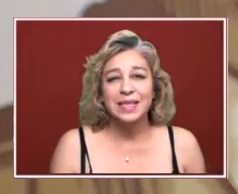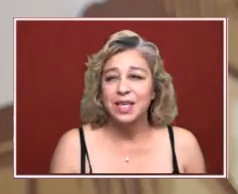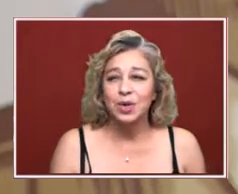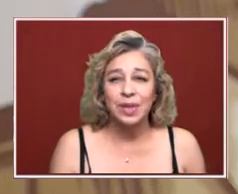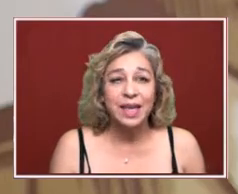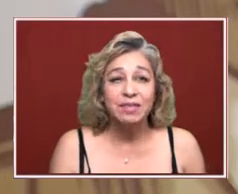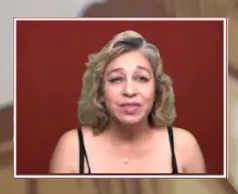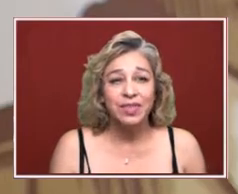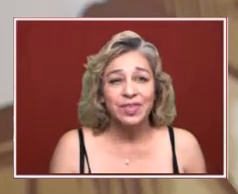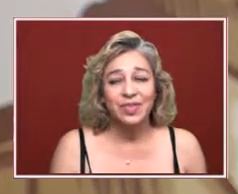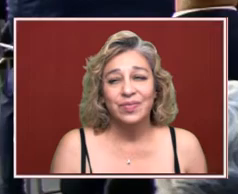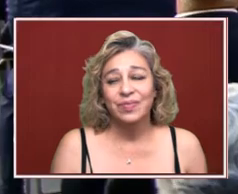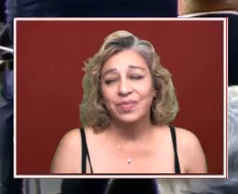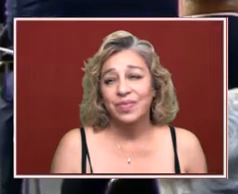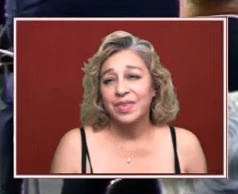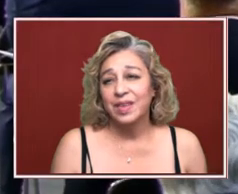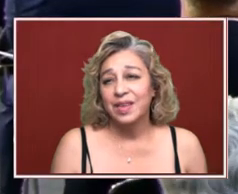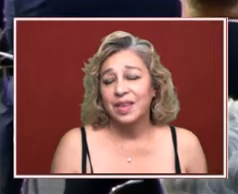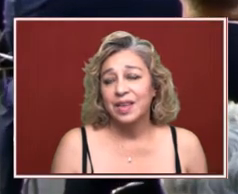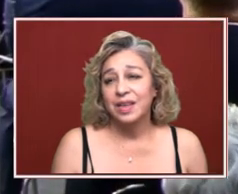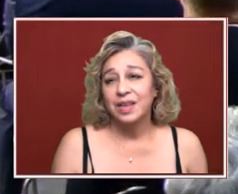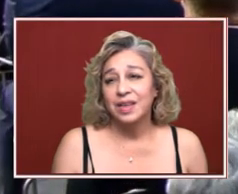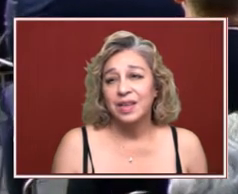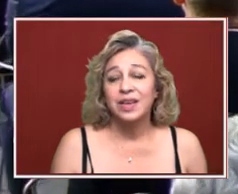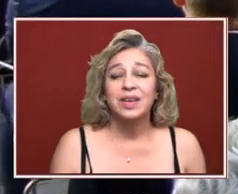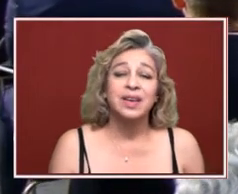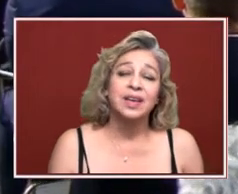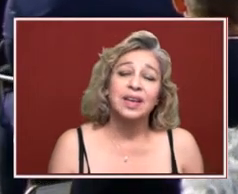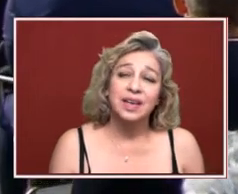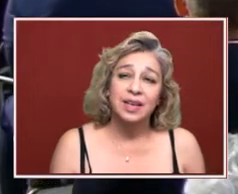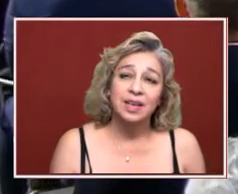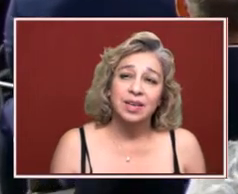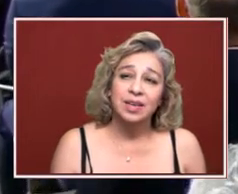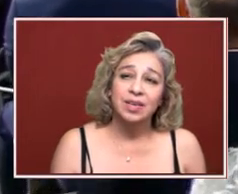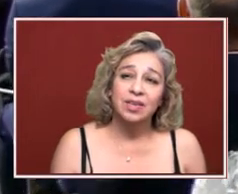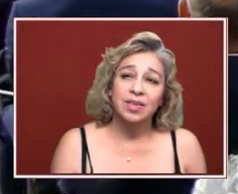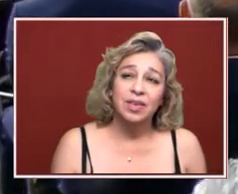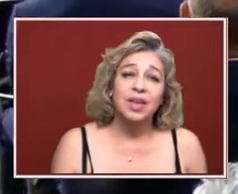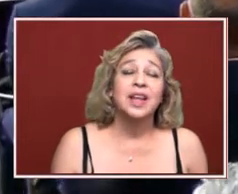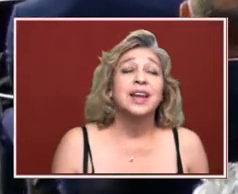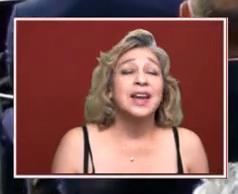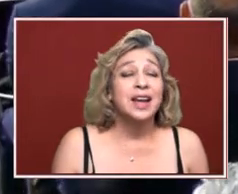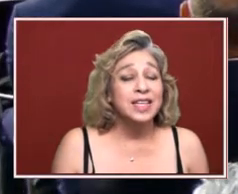of Mexico live el 97% están recibiendo